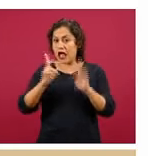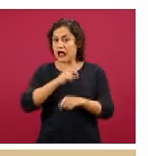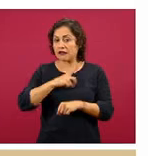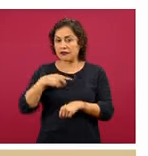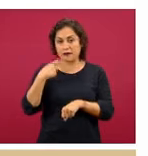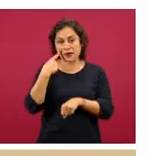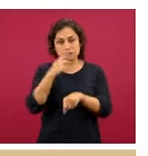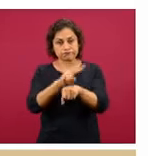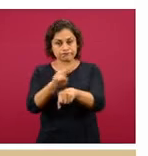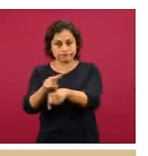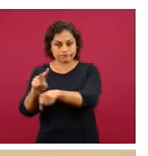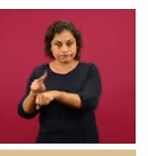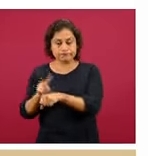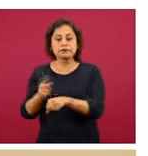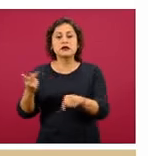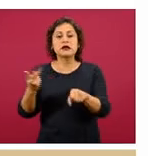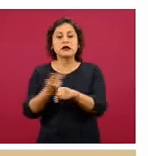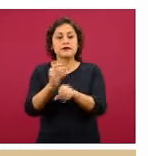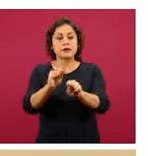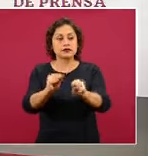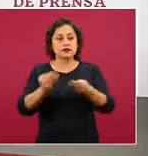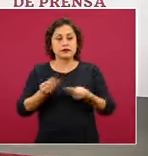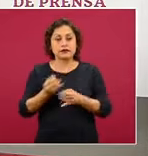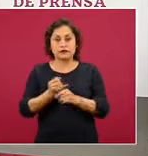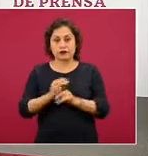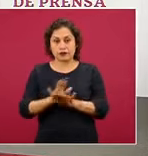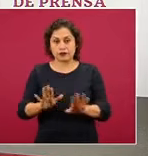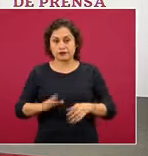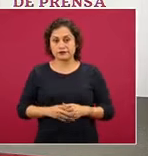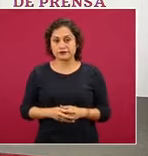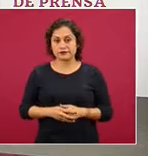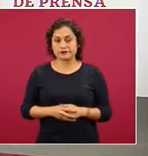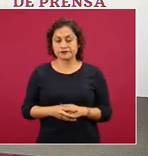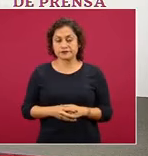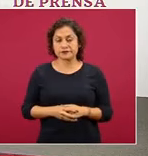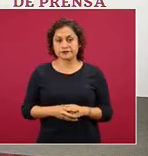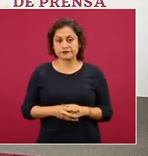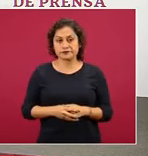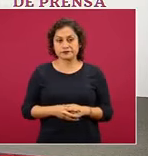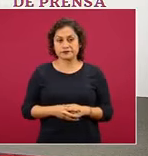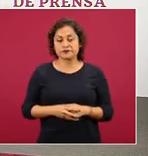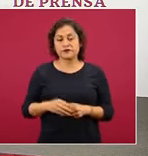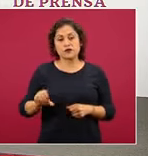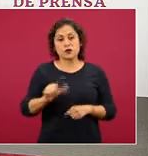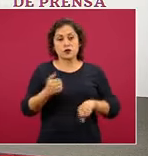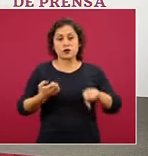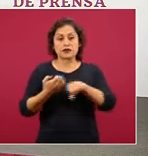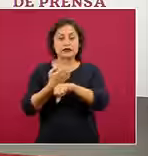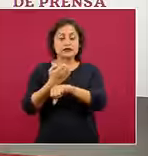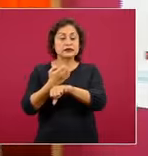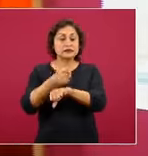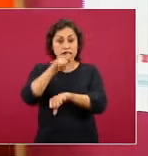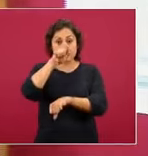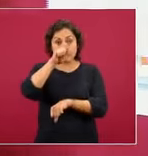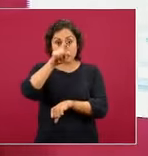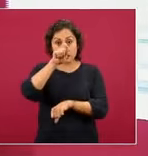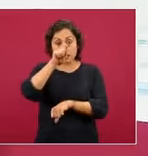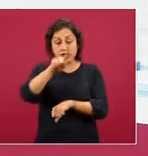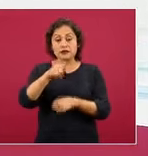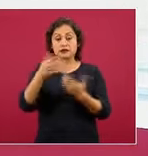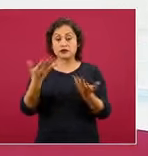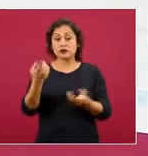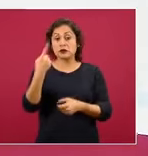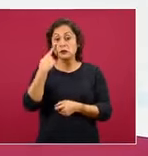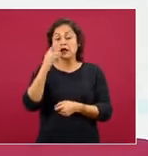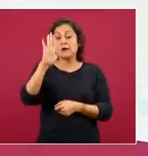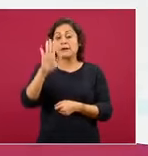observando de acuerdo a la información que tengamos más reciente. La siguiente. Estado de Jalisco tuvo muy parecida también